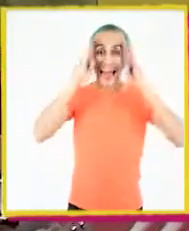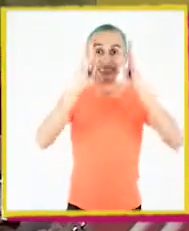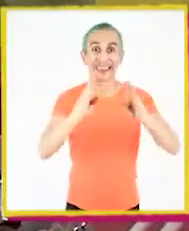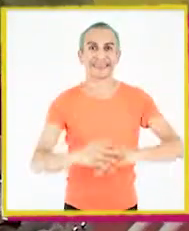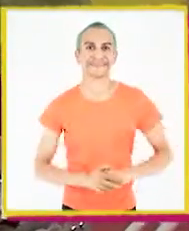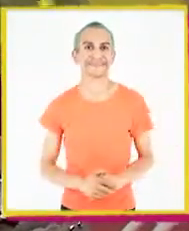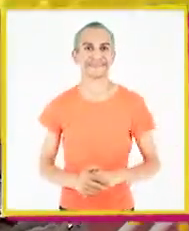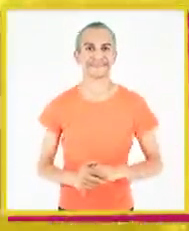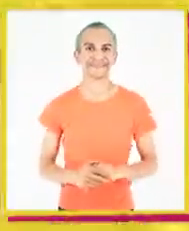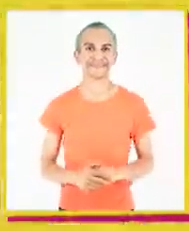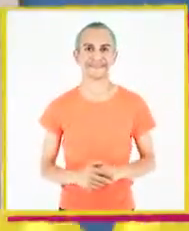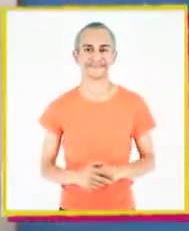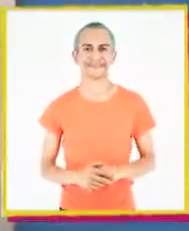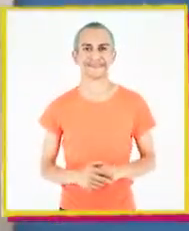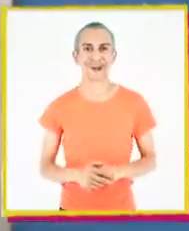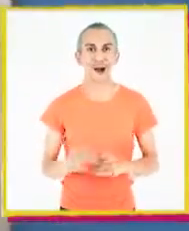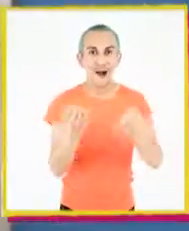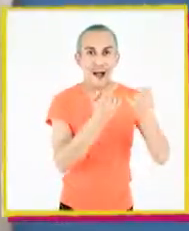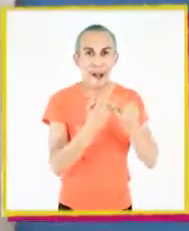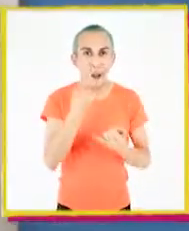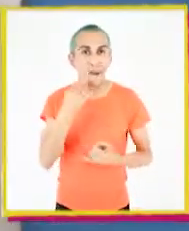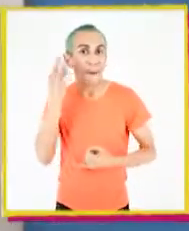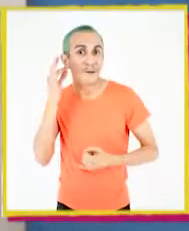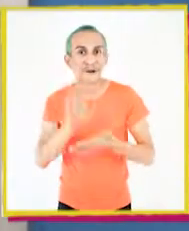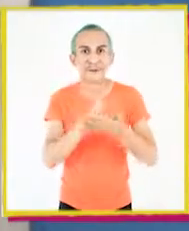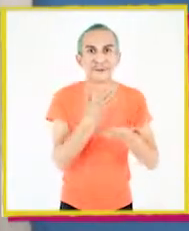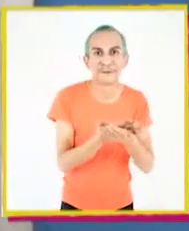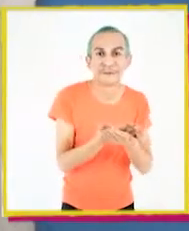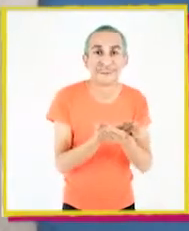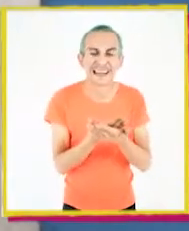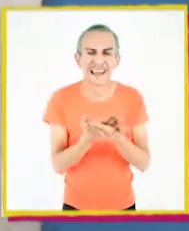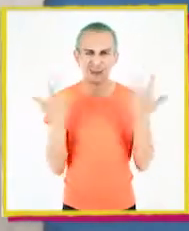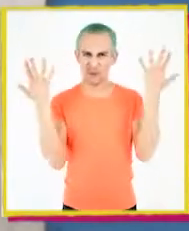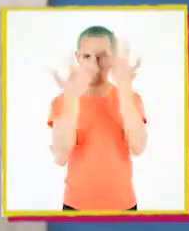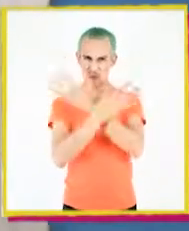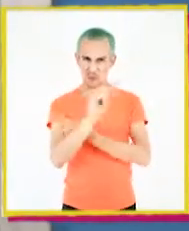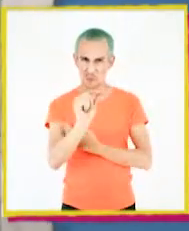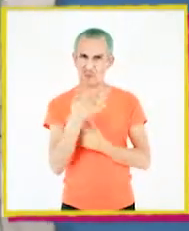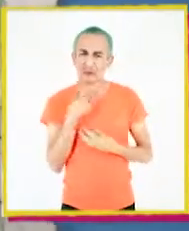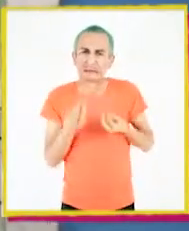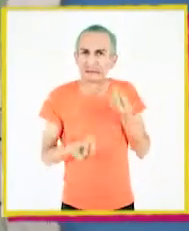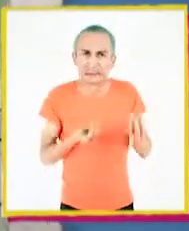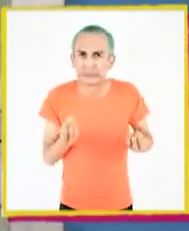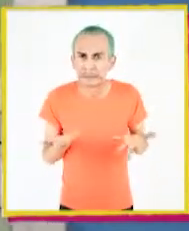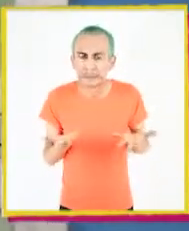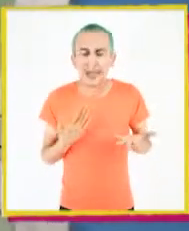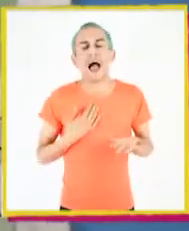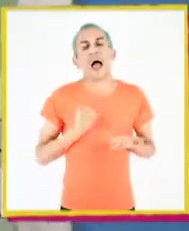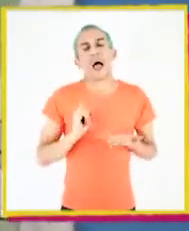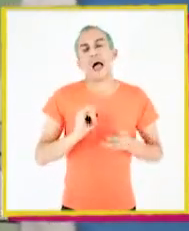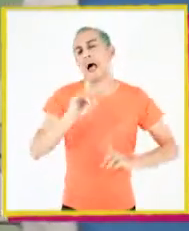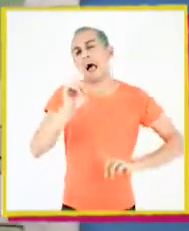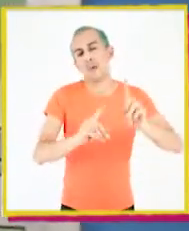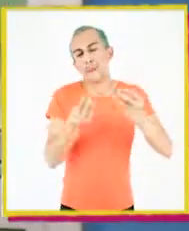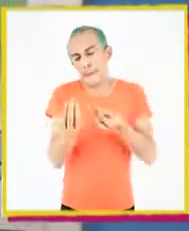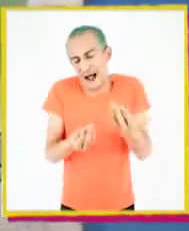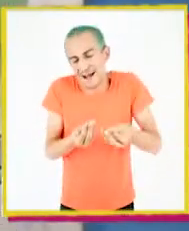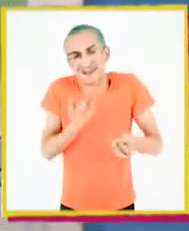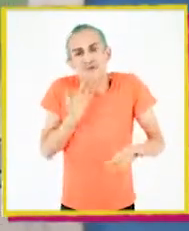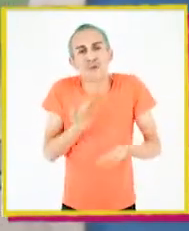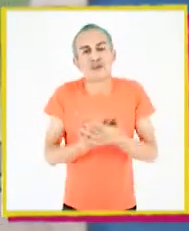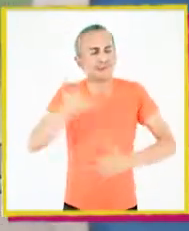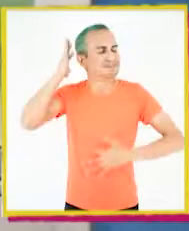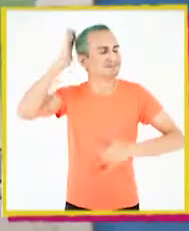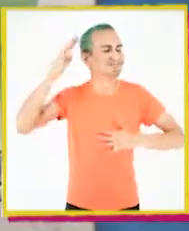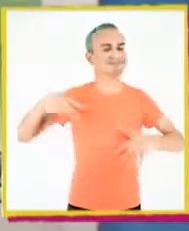ayudar. Atentos. Hola, amigos y amigas, ¿cómo están? ¿Un poco confundidos? Claro, ¿a quién no le ha pasado